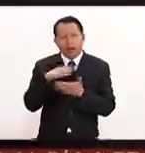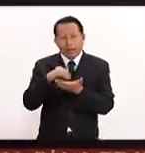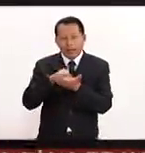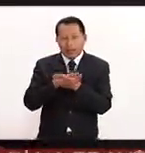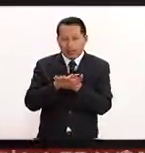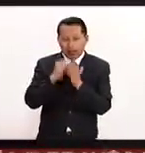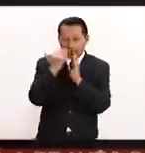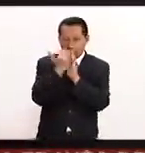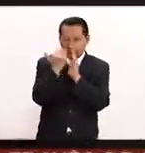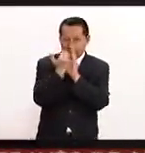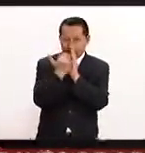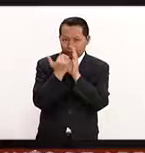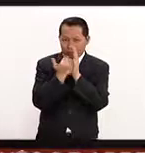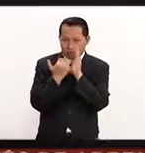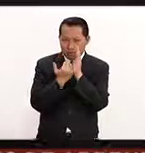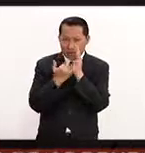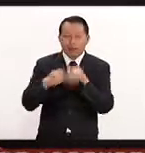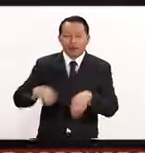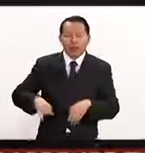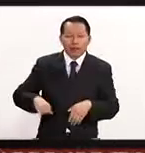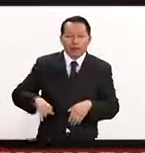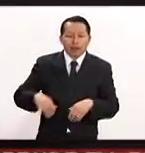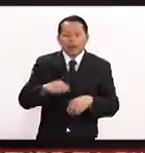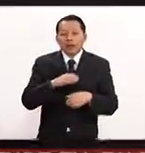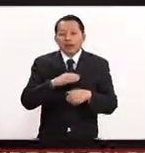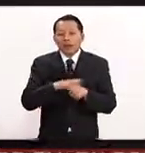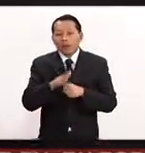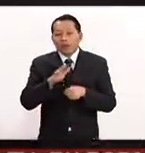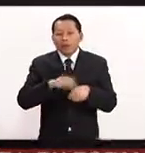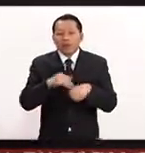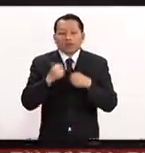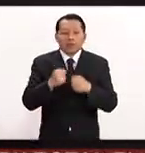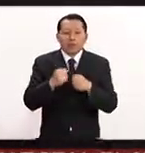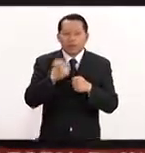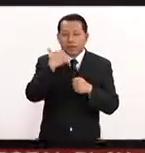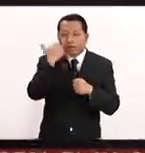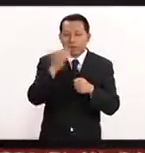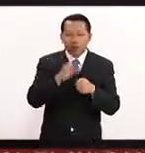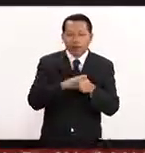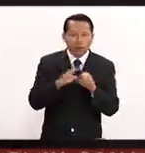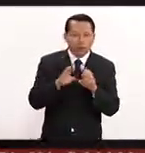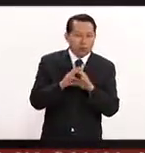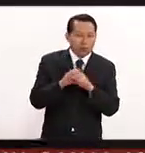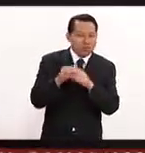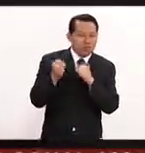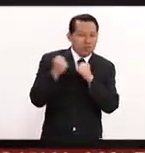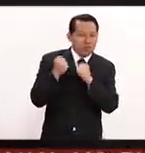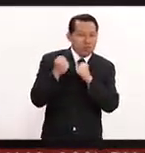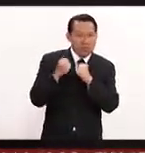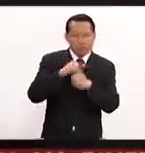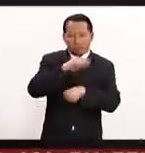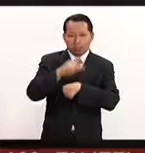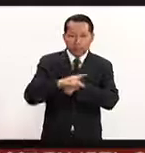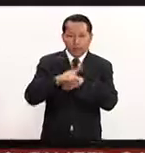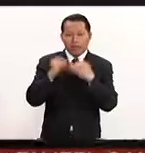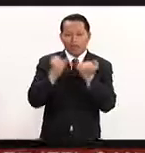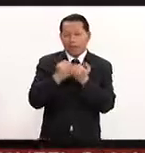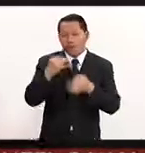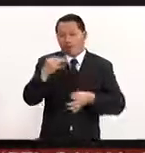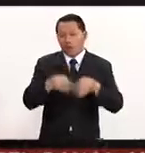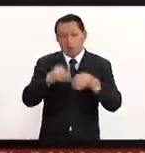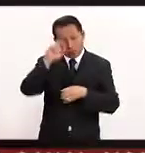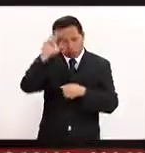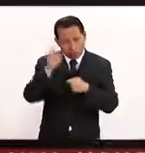que delinea sus intereses en las negociaciones, y uno de los intereses más grandes es recuperar esta soberanía, abandonar la jurisdicción de las Cortes